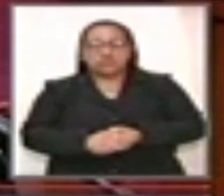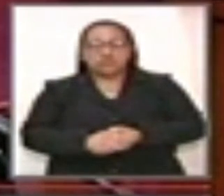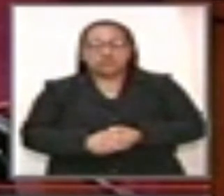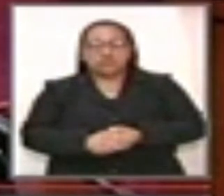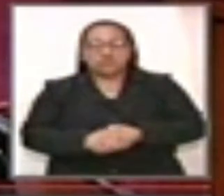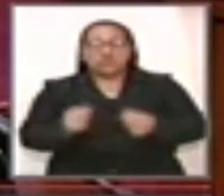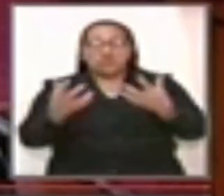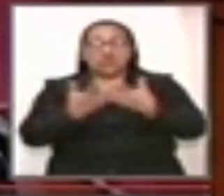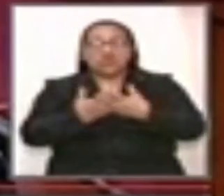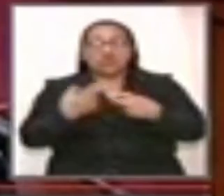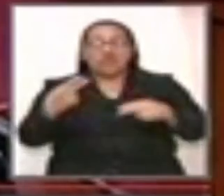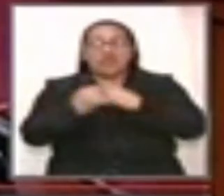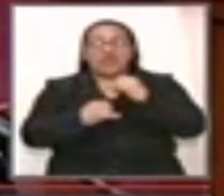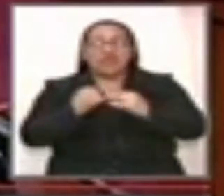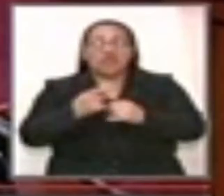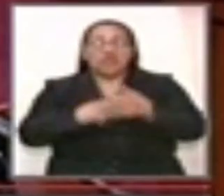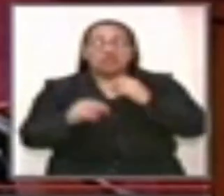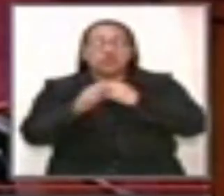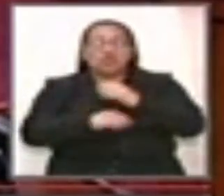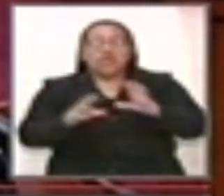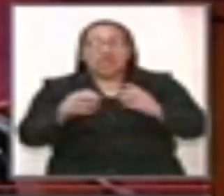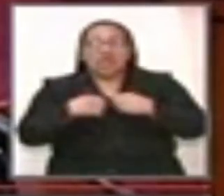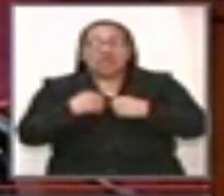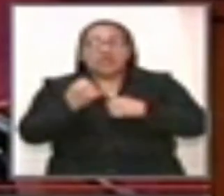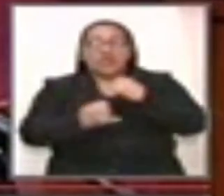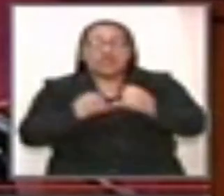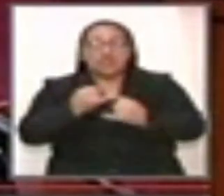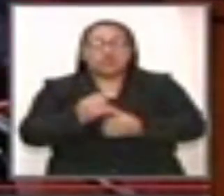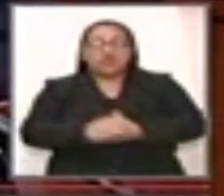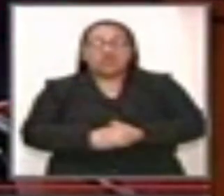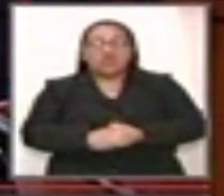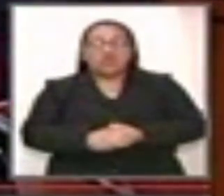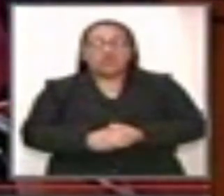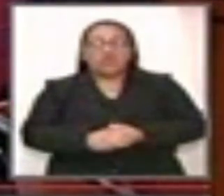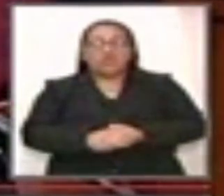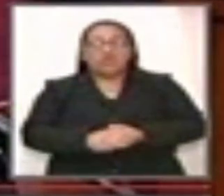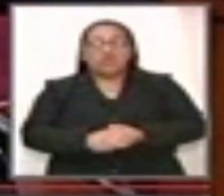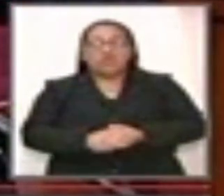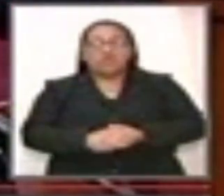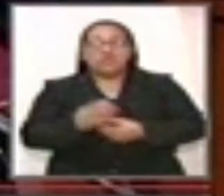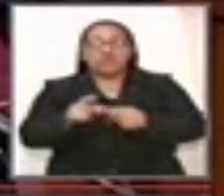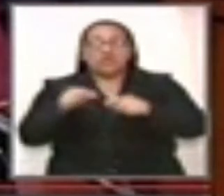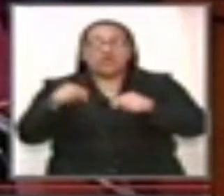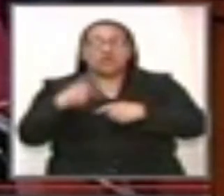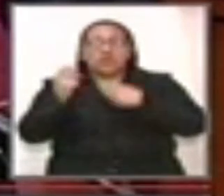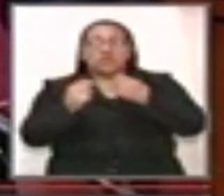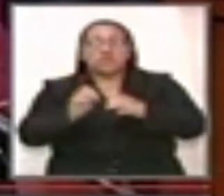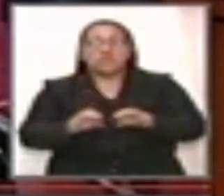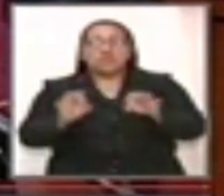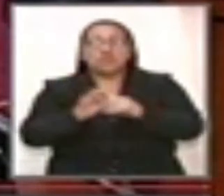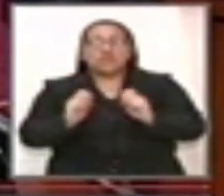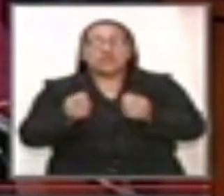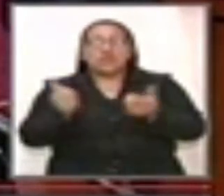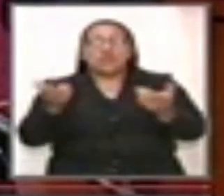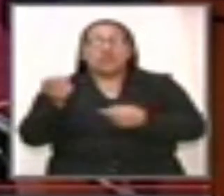mercados internacionales, que sea un país reconocido internacionalmente como destino turístico sostenible, donde